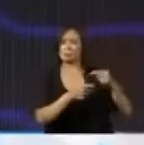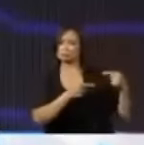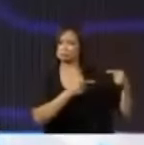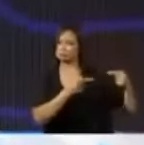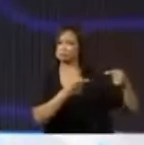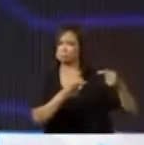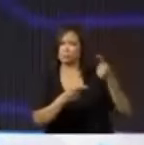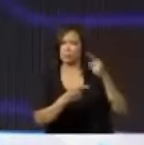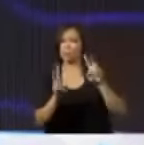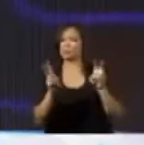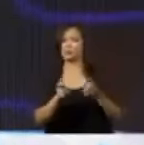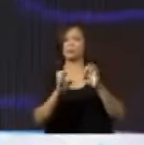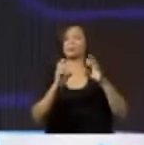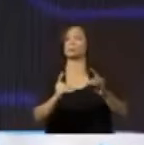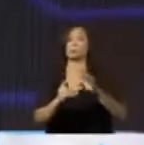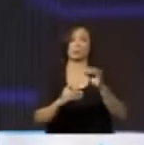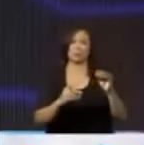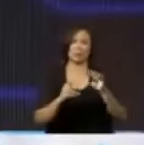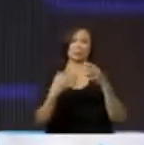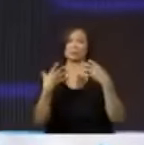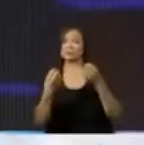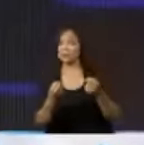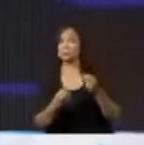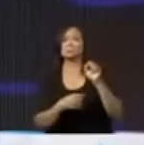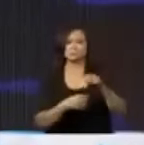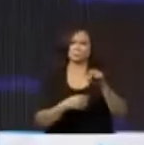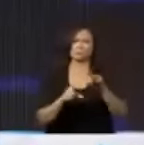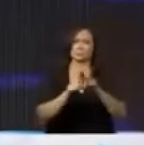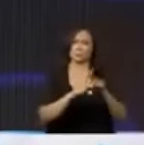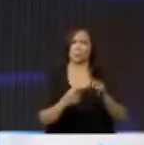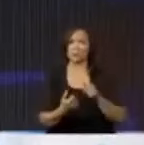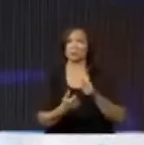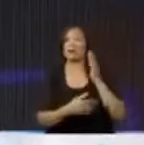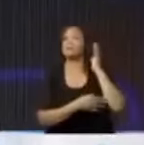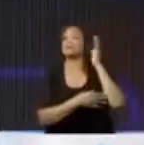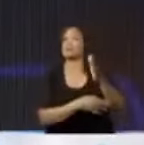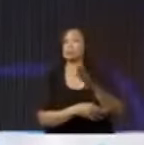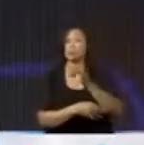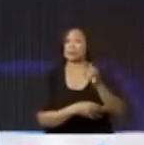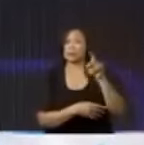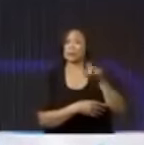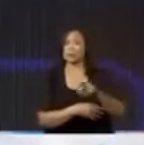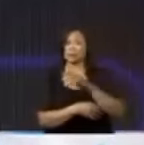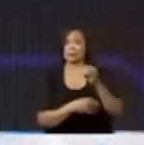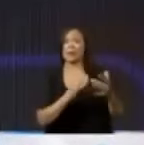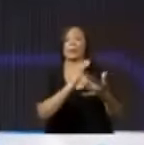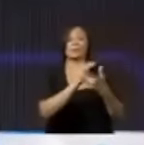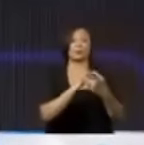que ver justamente con los temas de educación, con los temas de salud y también los desafíos del futuro que tienen que ver